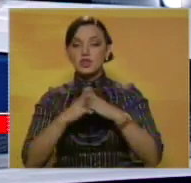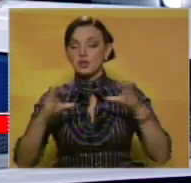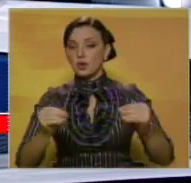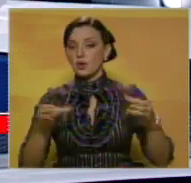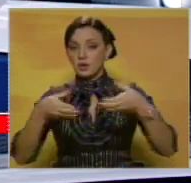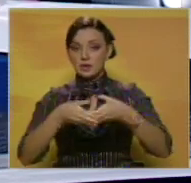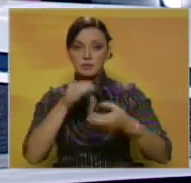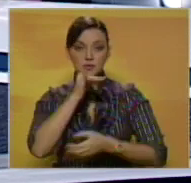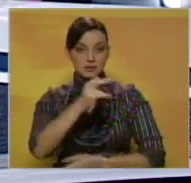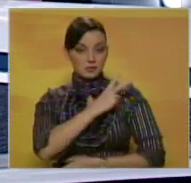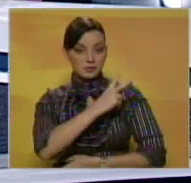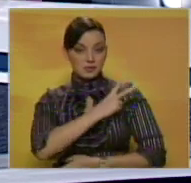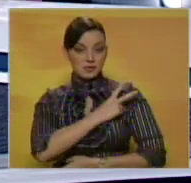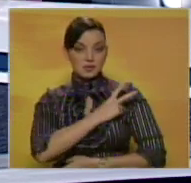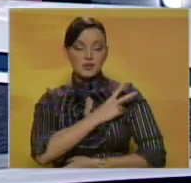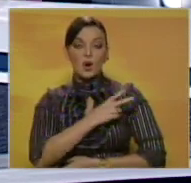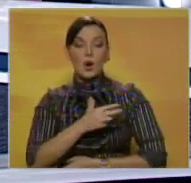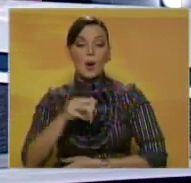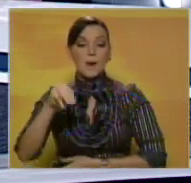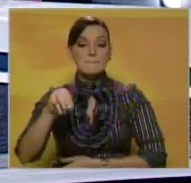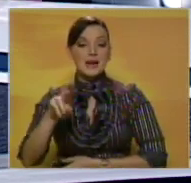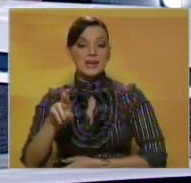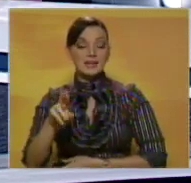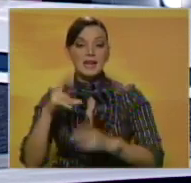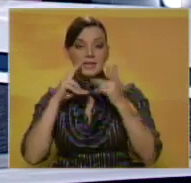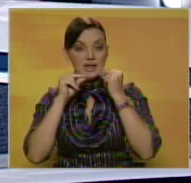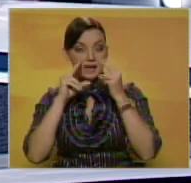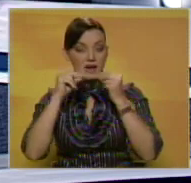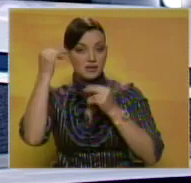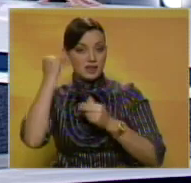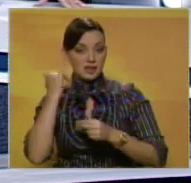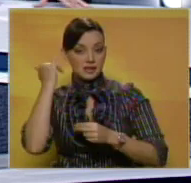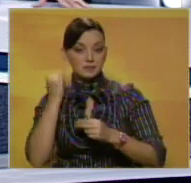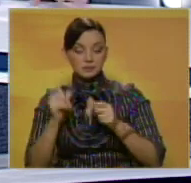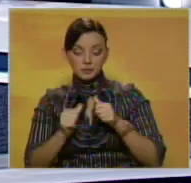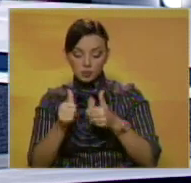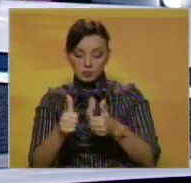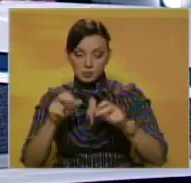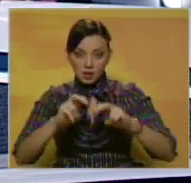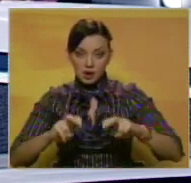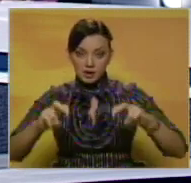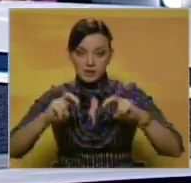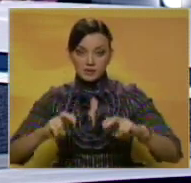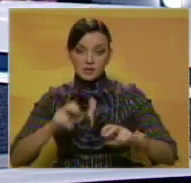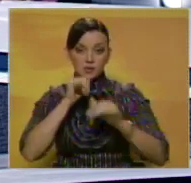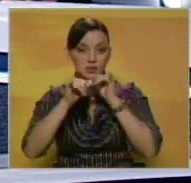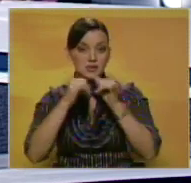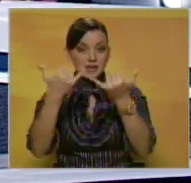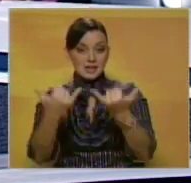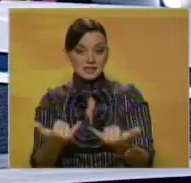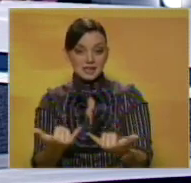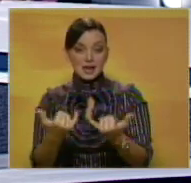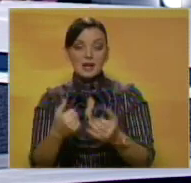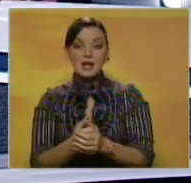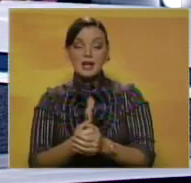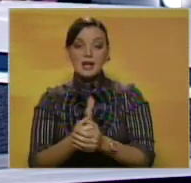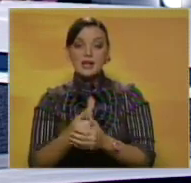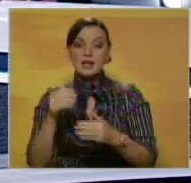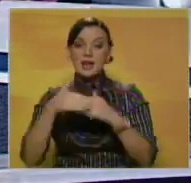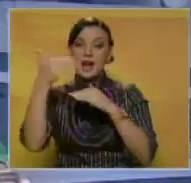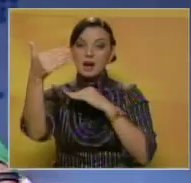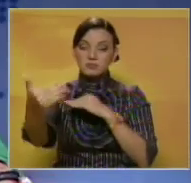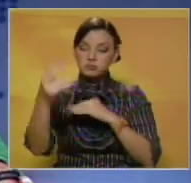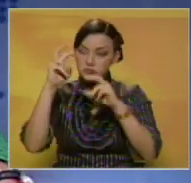equipo de Noticiero Venevisión. María Tapuche, quien les habla, Endrina Yepes. Comenzamos a revisar las noticias de inmediato y lo vamos a hacer fuera de nuestras